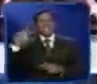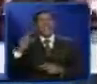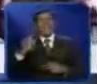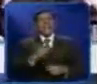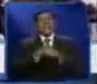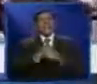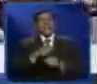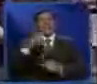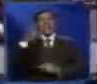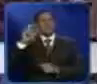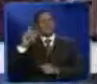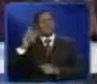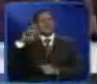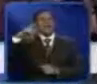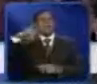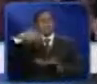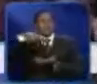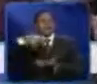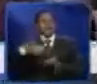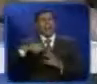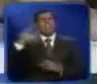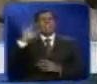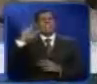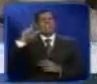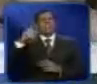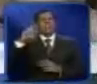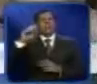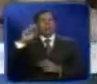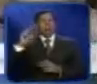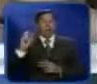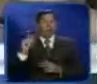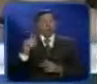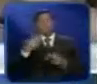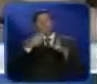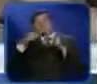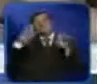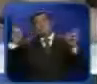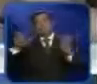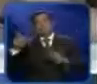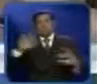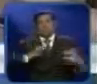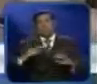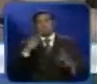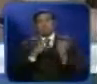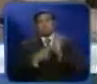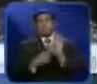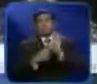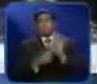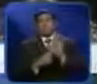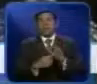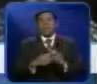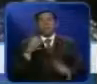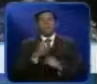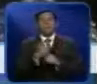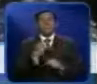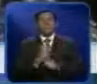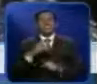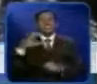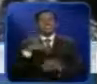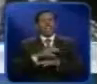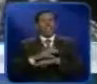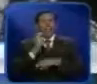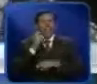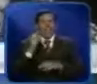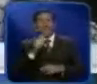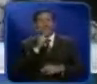Rusticana, Il Campanello y La Serva Padrona. La gran pantalla fue engalanada con su presencia en Operación Chocolate, Agua que no has